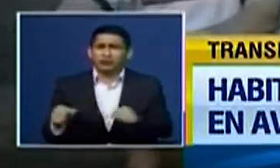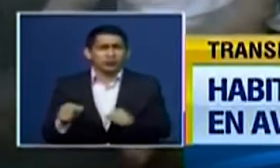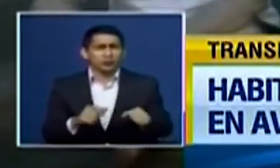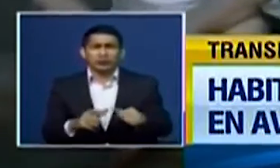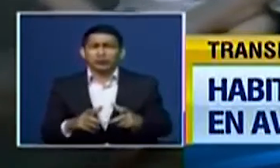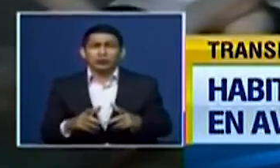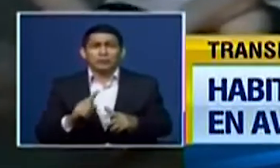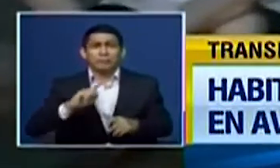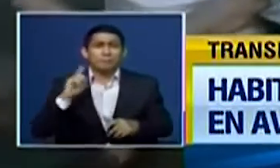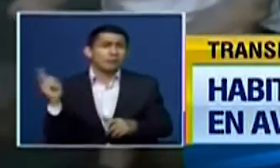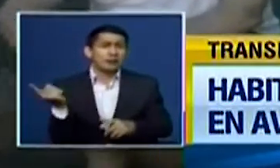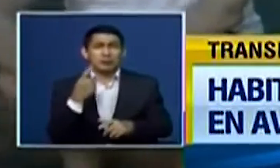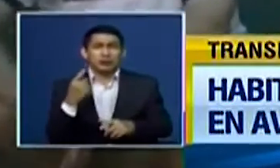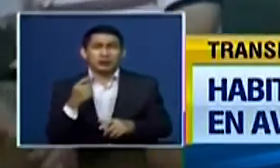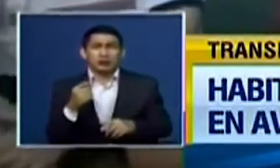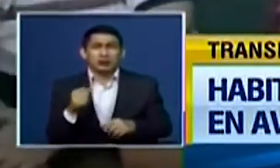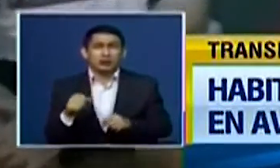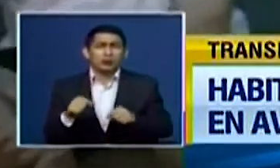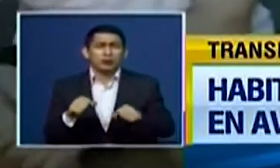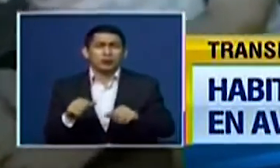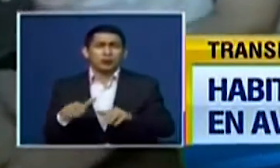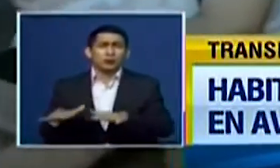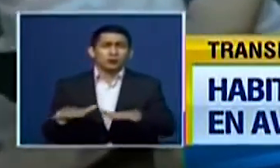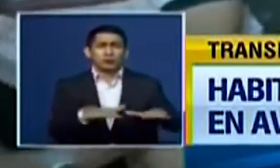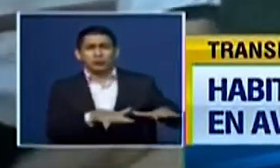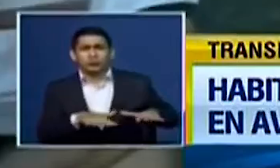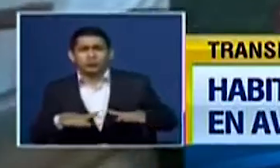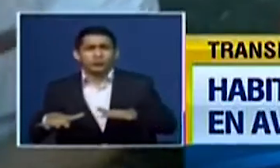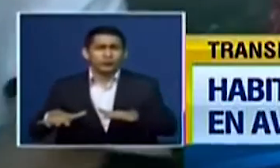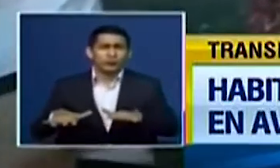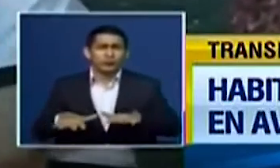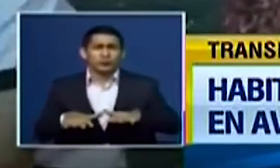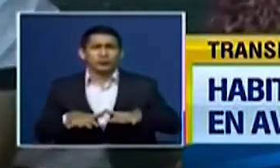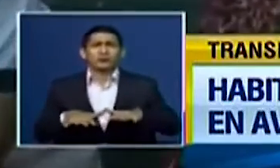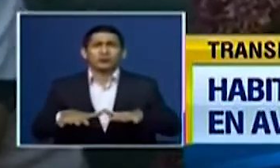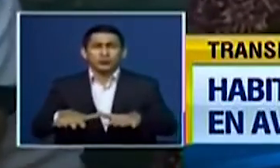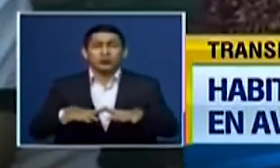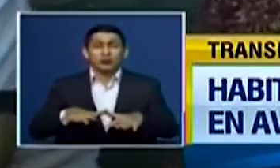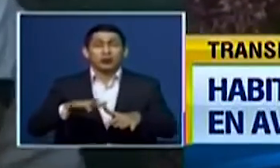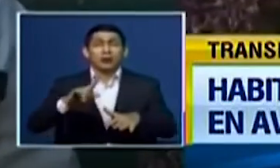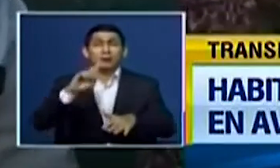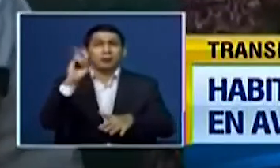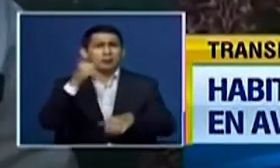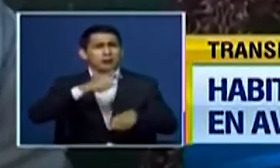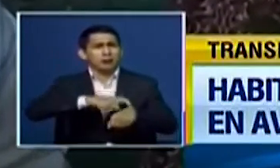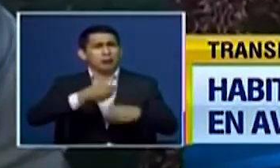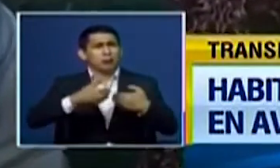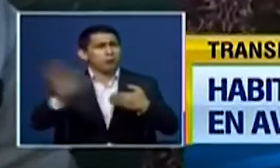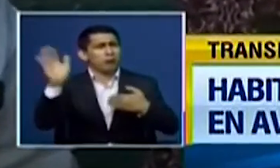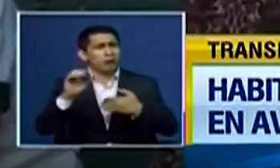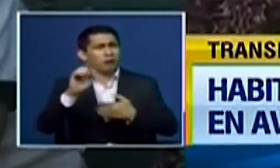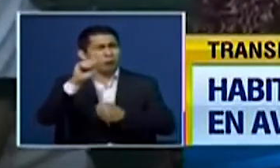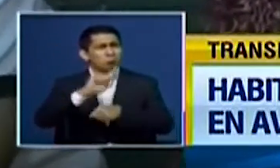oscilatorio primero, el primero fue oscilatorio, bastante largo, duró bastante tiempo, no tengo idea de cuánto tiempo habrá durado,